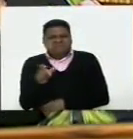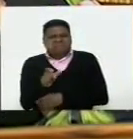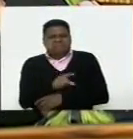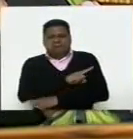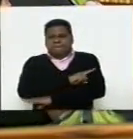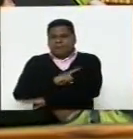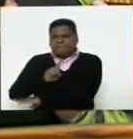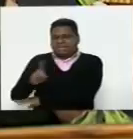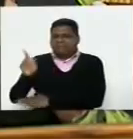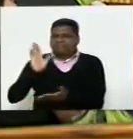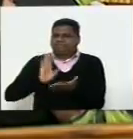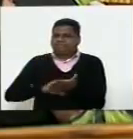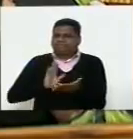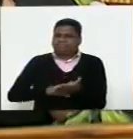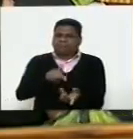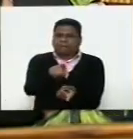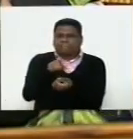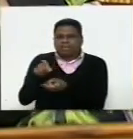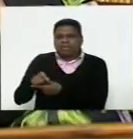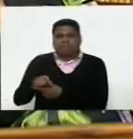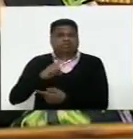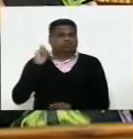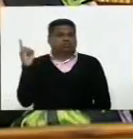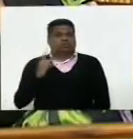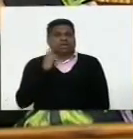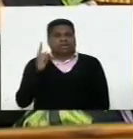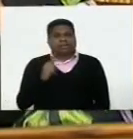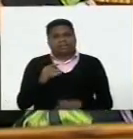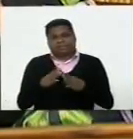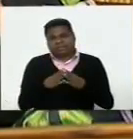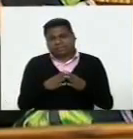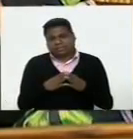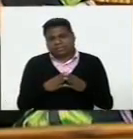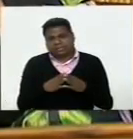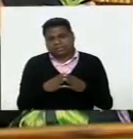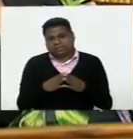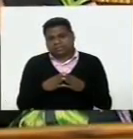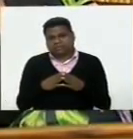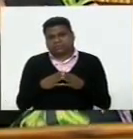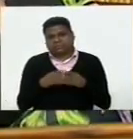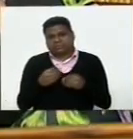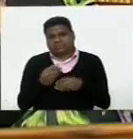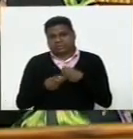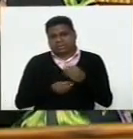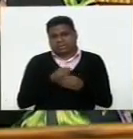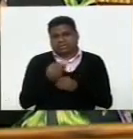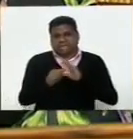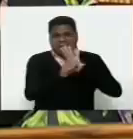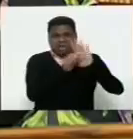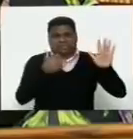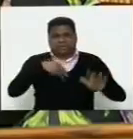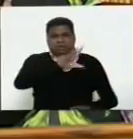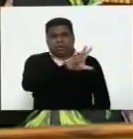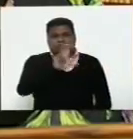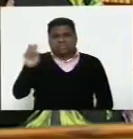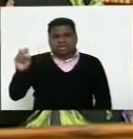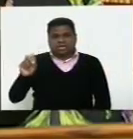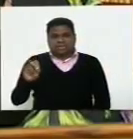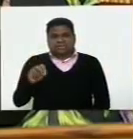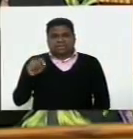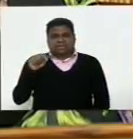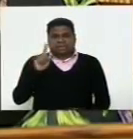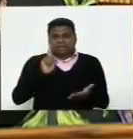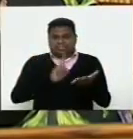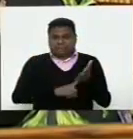las multas, excepto en las referidas al incumplimiento del artículo 30 del